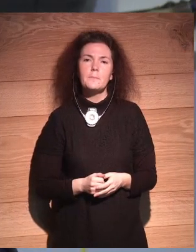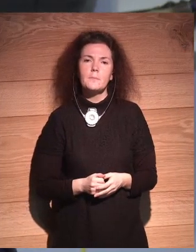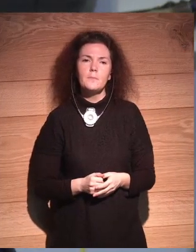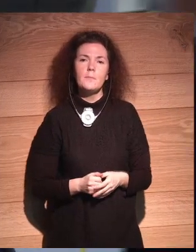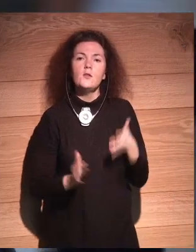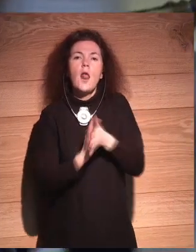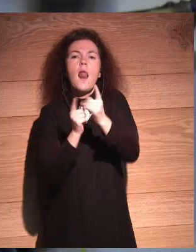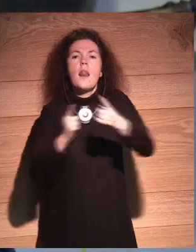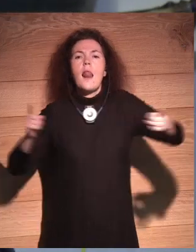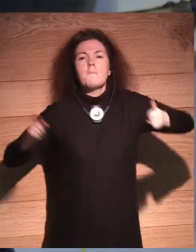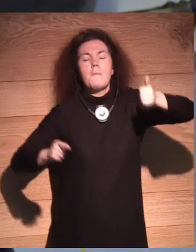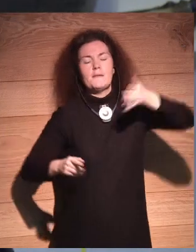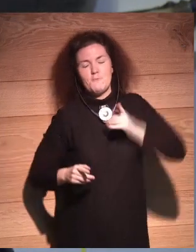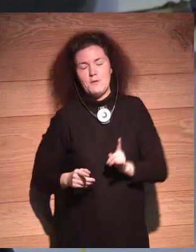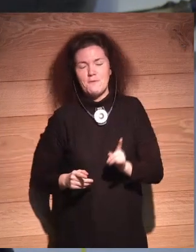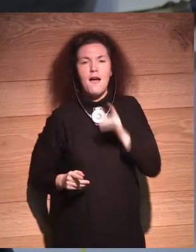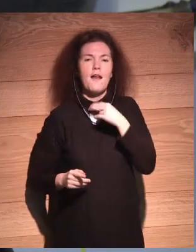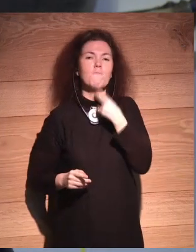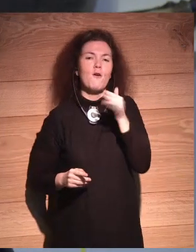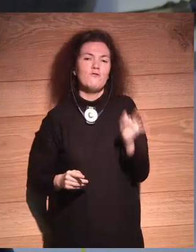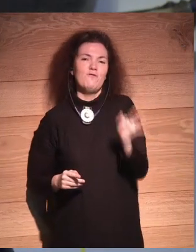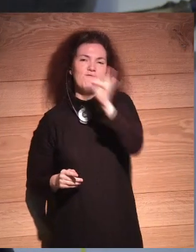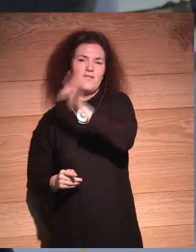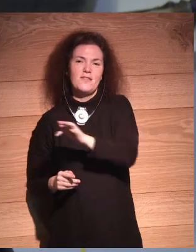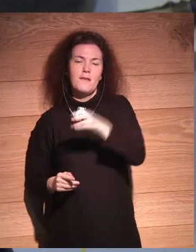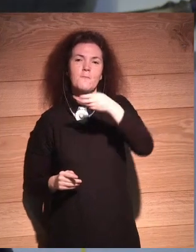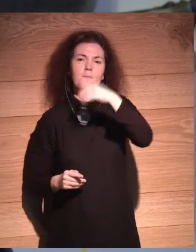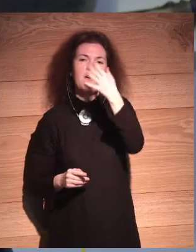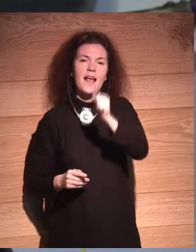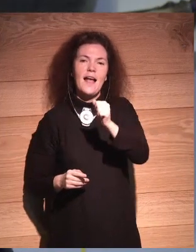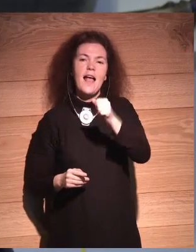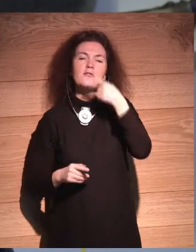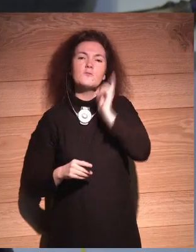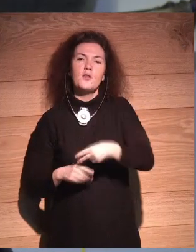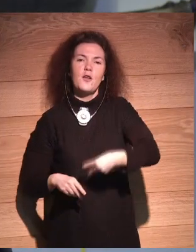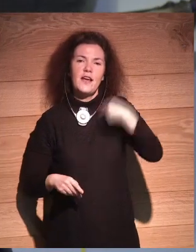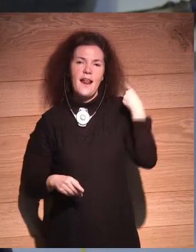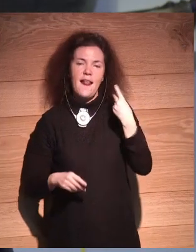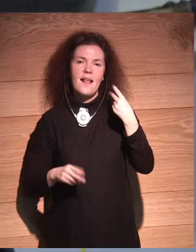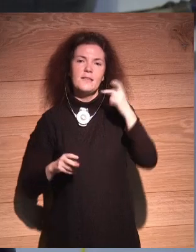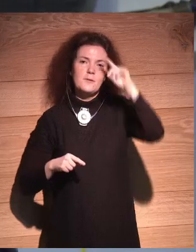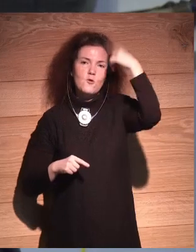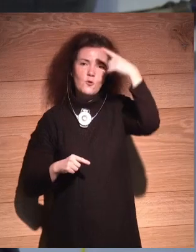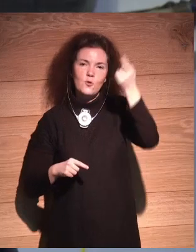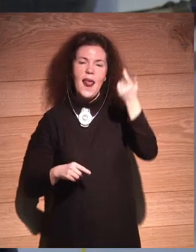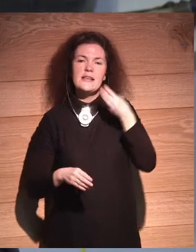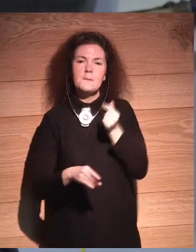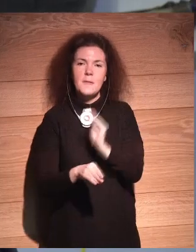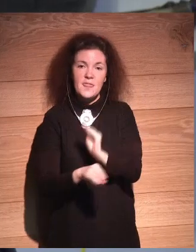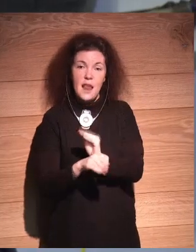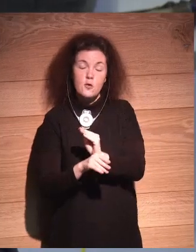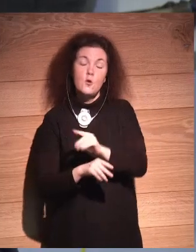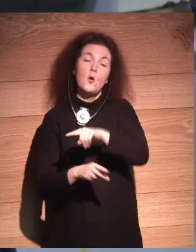No me voy a alargar más. Voy a dar la palabra a Borja Álvarez Rubio, subdirector general de Promoción de Industrias Culturales y Mecenazgo. A